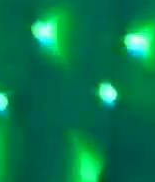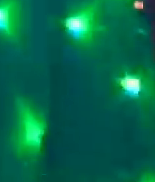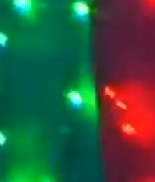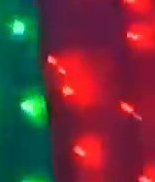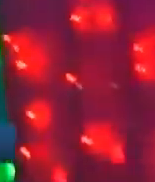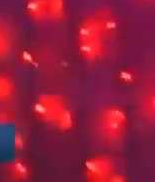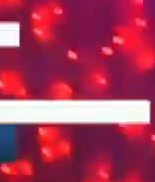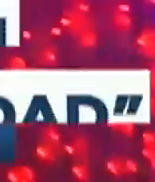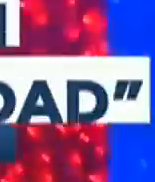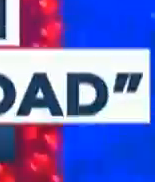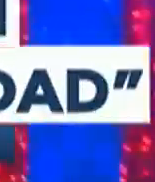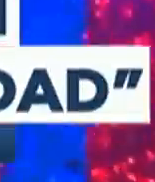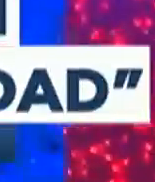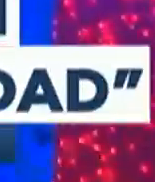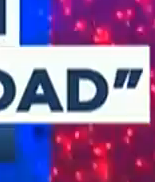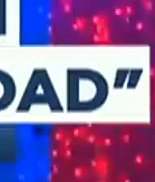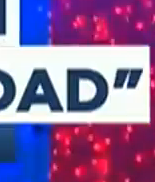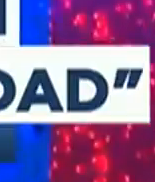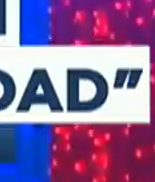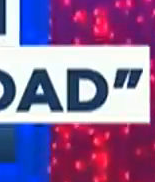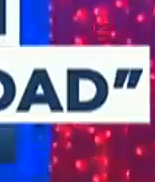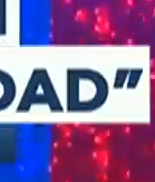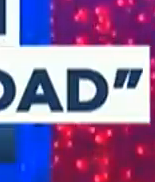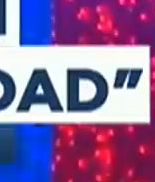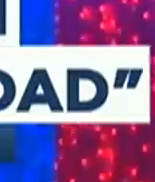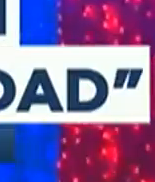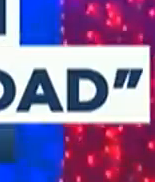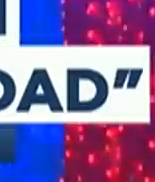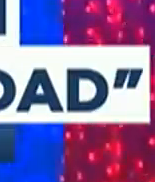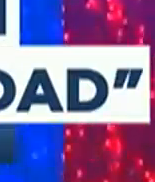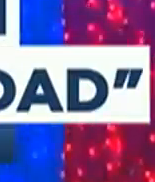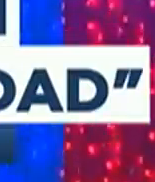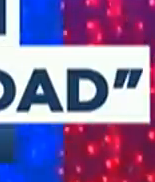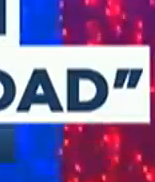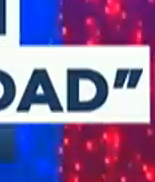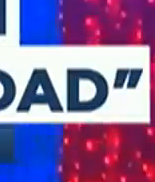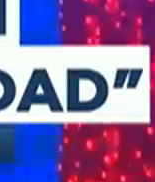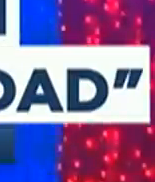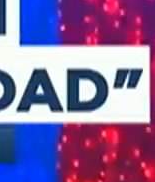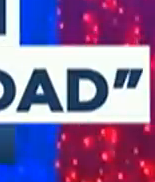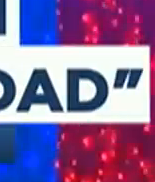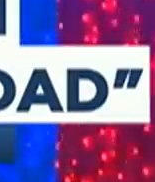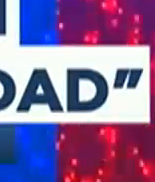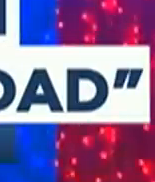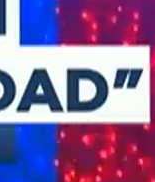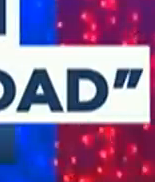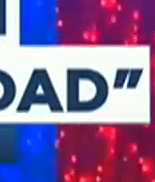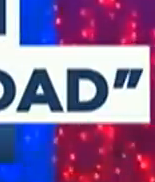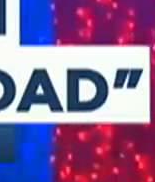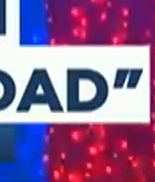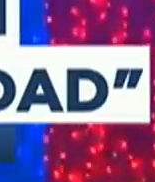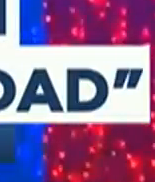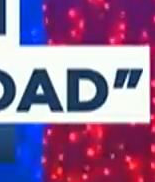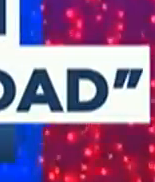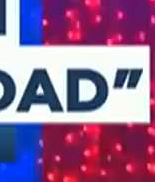Y se ultiman los detalles para el desfile de luces LED Guayaquil es mi destino en